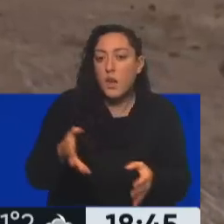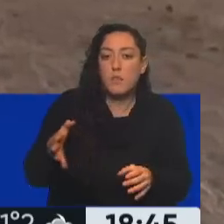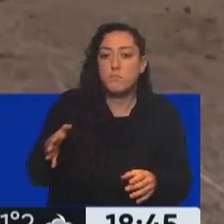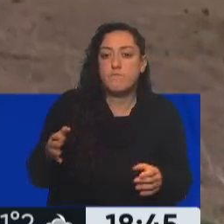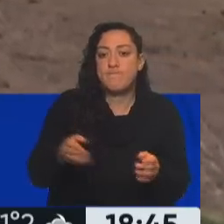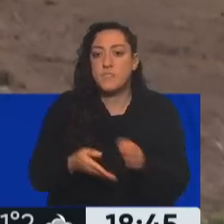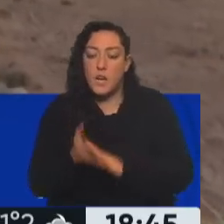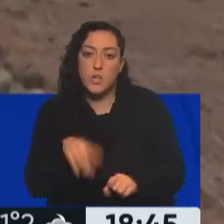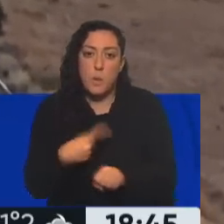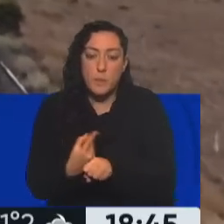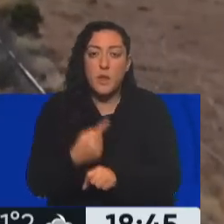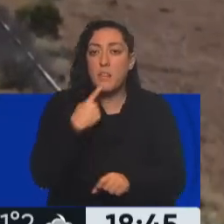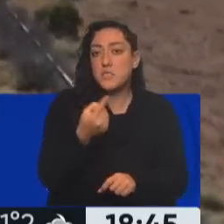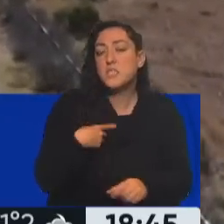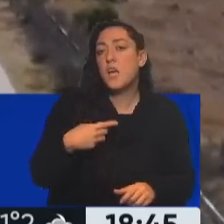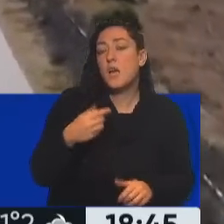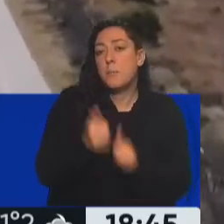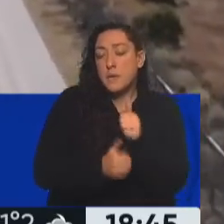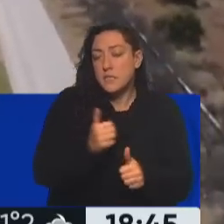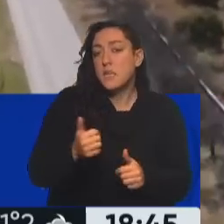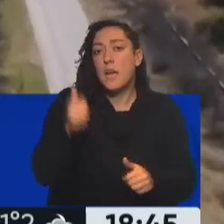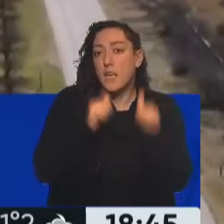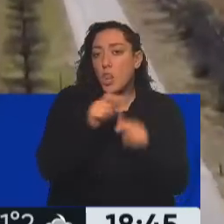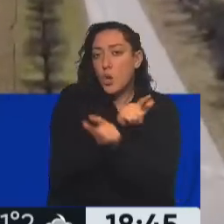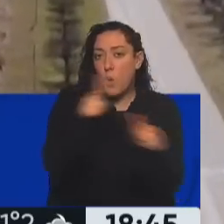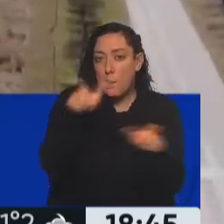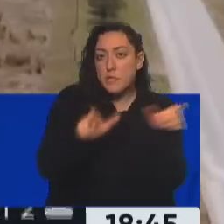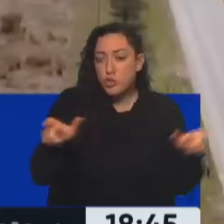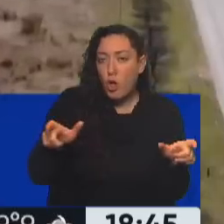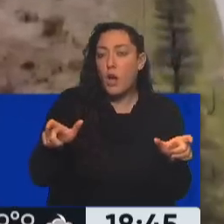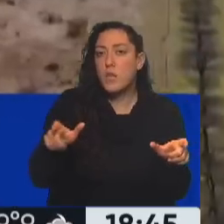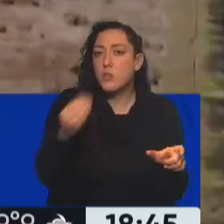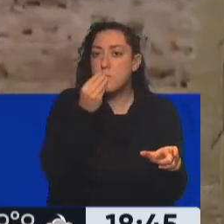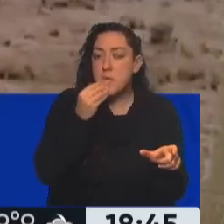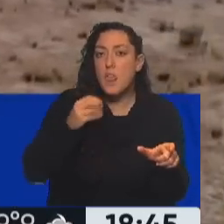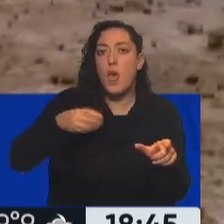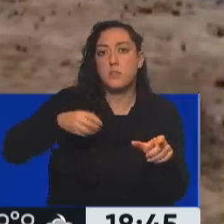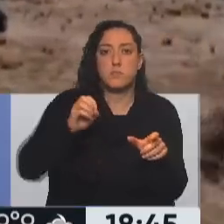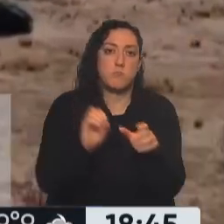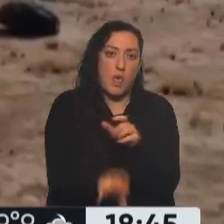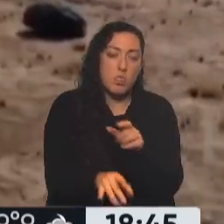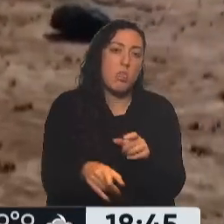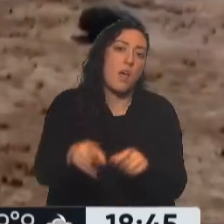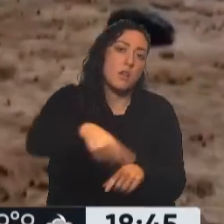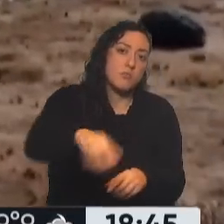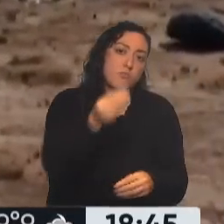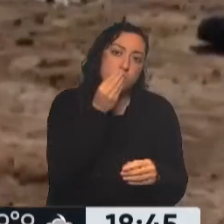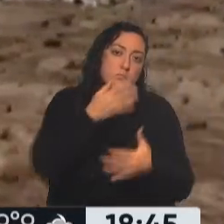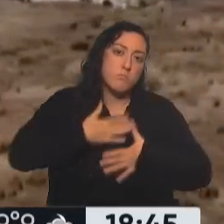responsable confirmó que no hay heridos y que los afectados recibieron alimentos. Siguen los operativos de rescate.